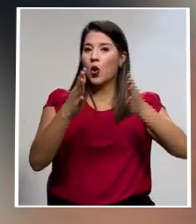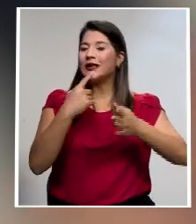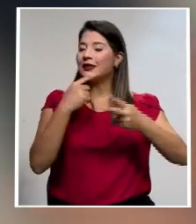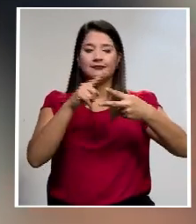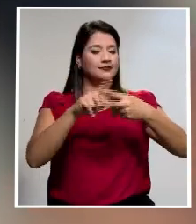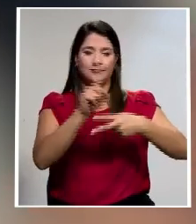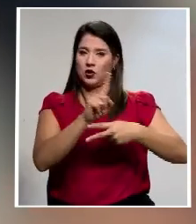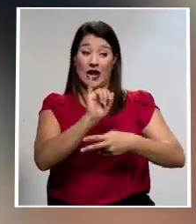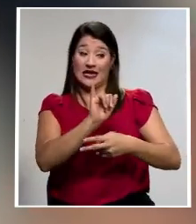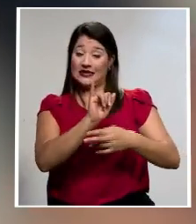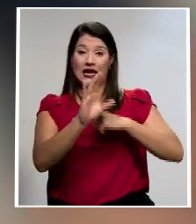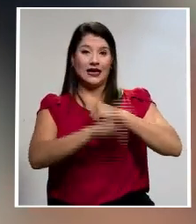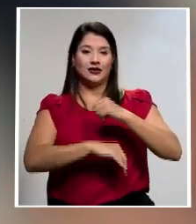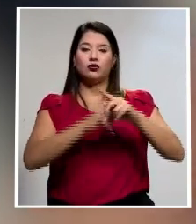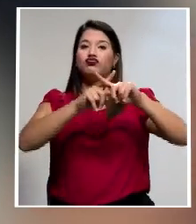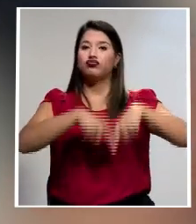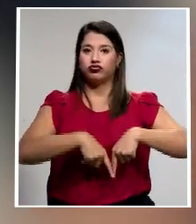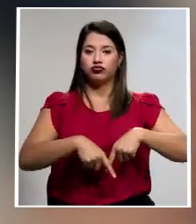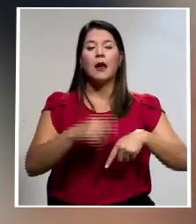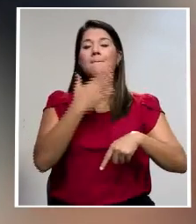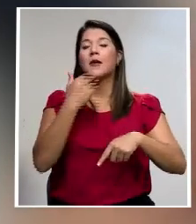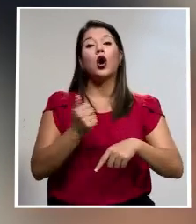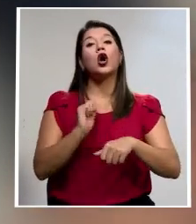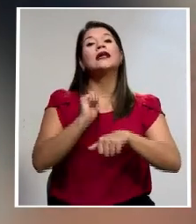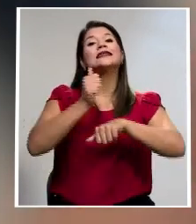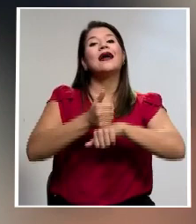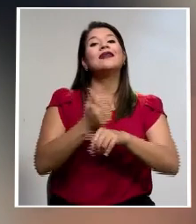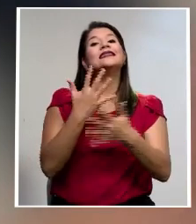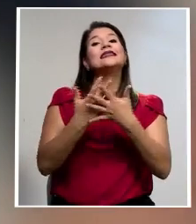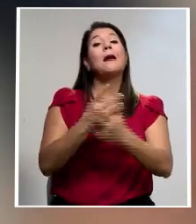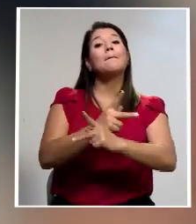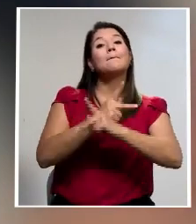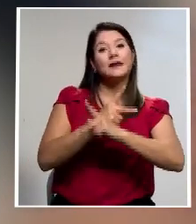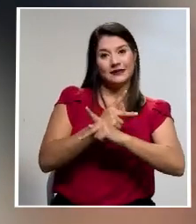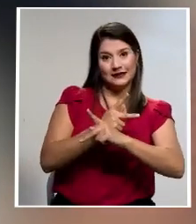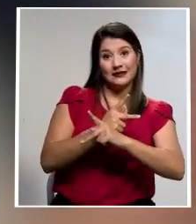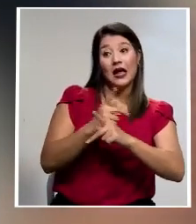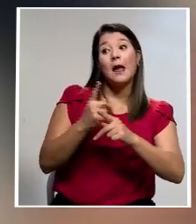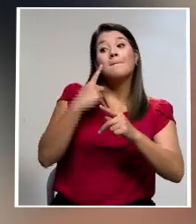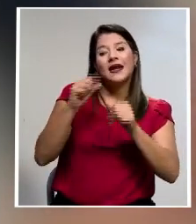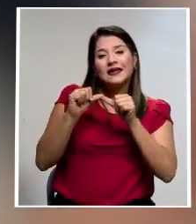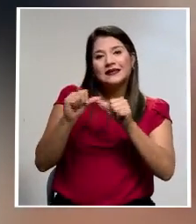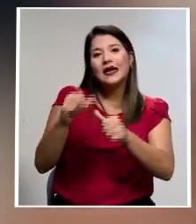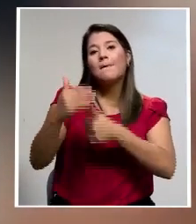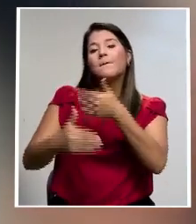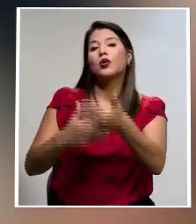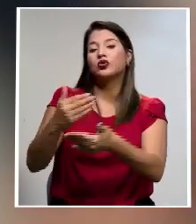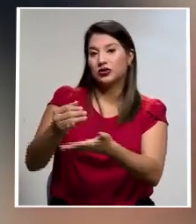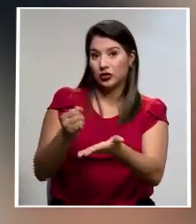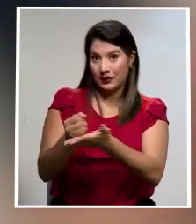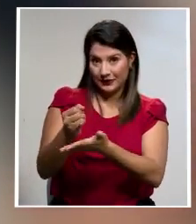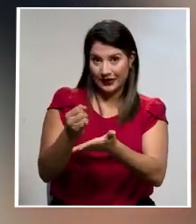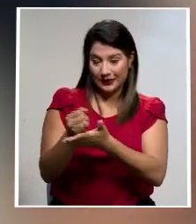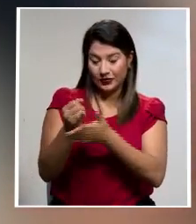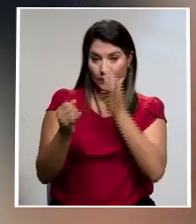a ambos imputados, el tribunal mantiene o persiste la prisión preventiva